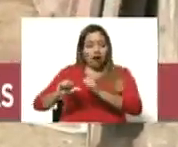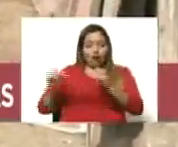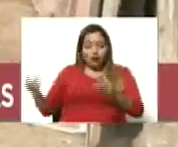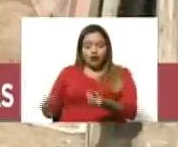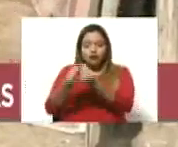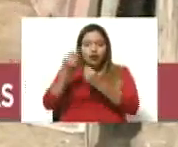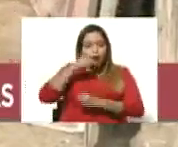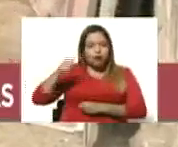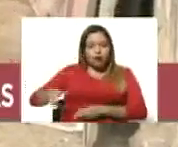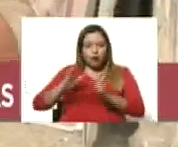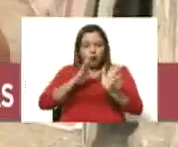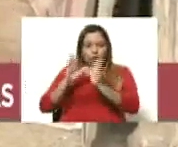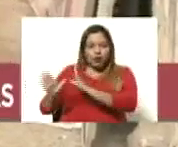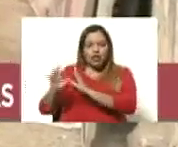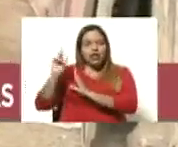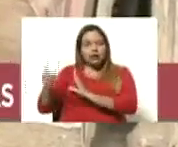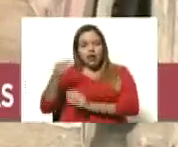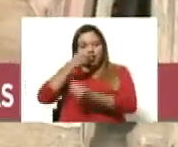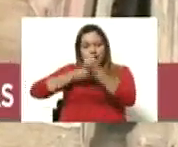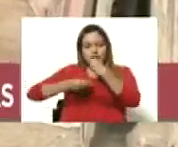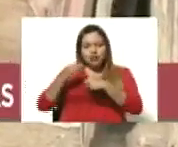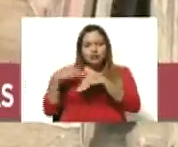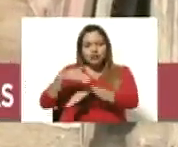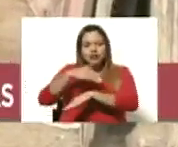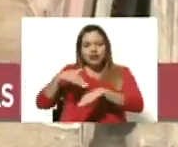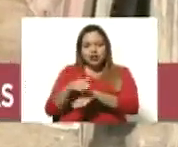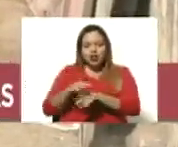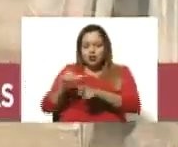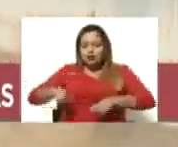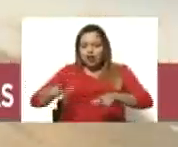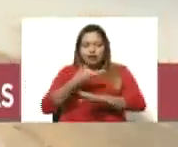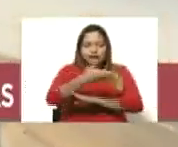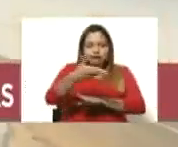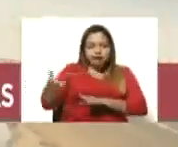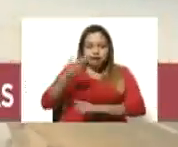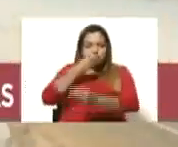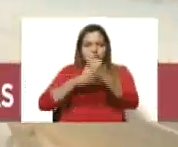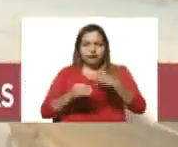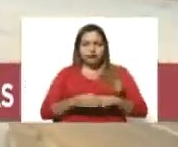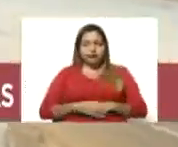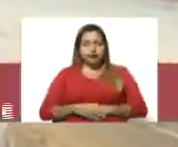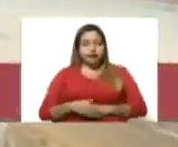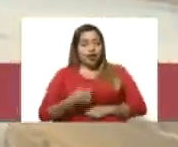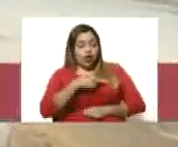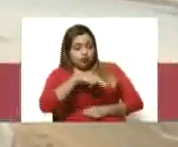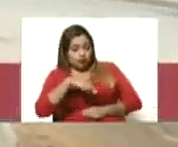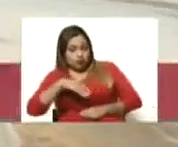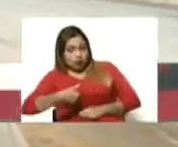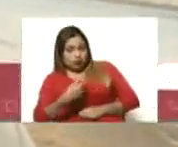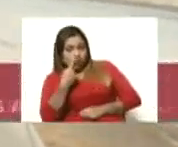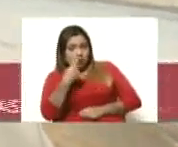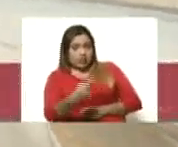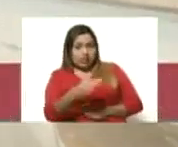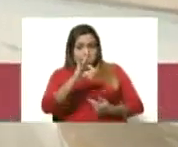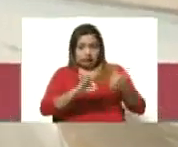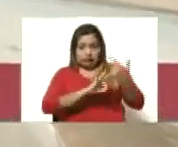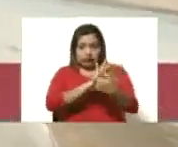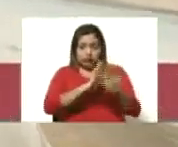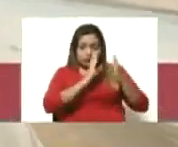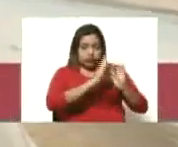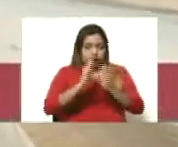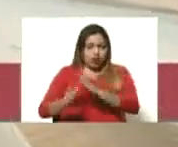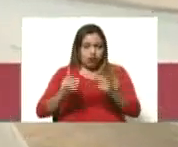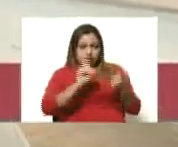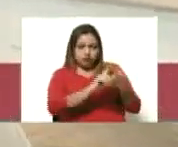Poder Popular para la alimentación en cuanto a los centros de acopio. Vamos a escucharlo. Hemos estado, bueno, podemos decir en tres fases. Primero, el plan